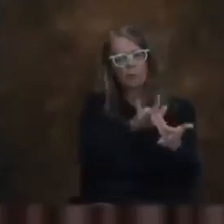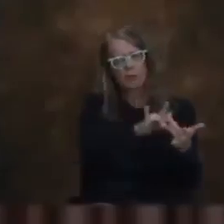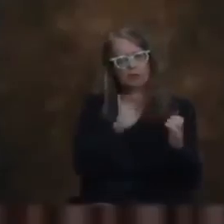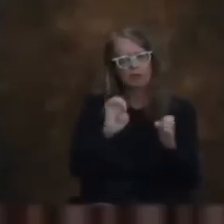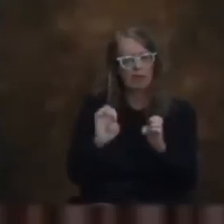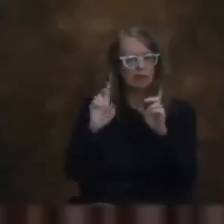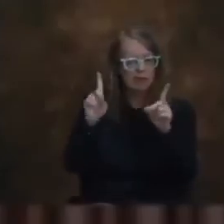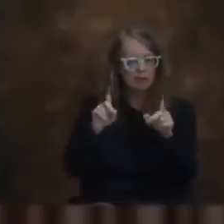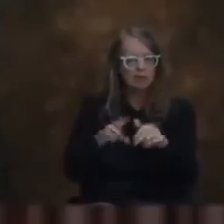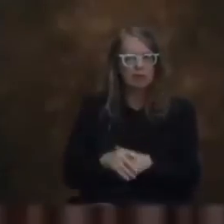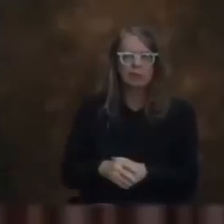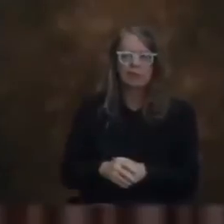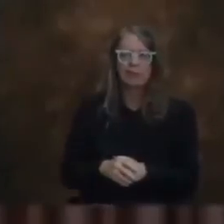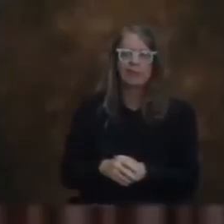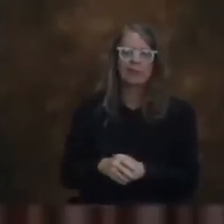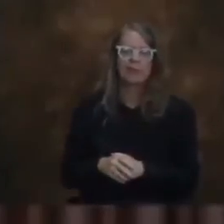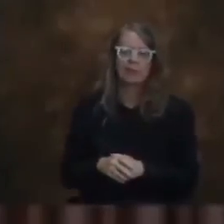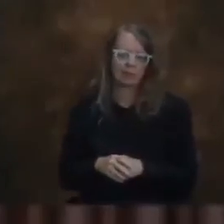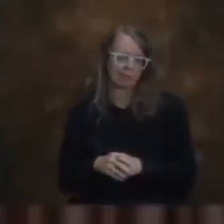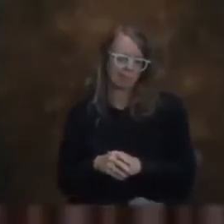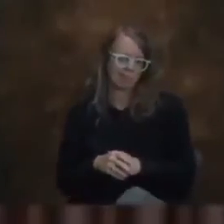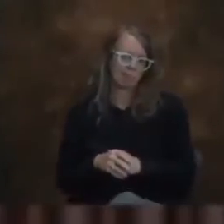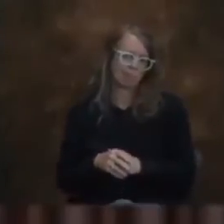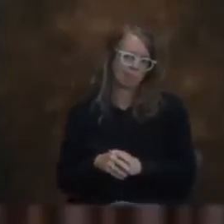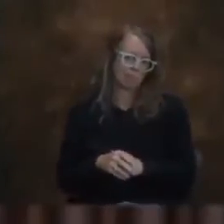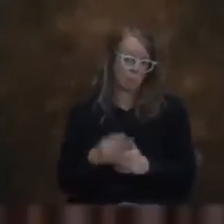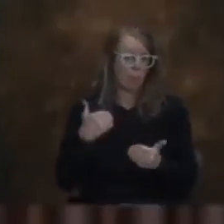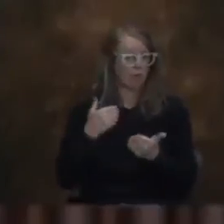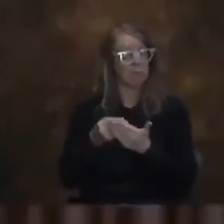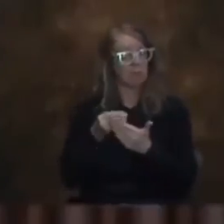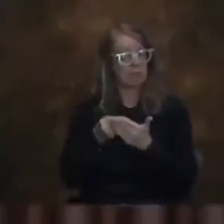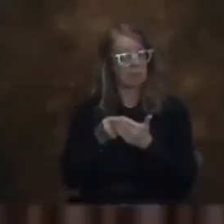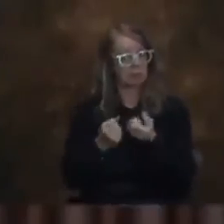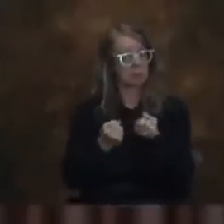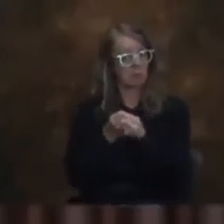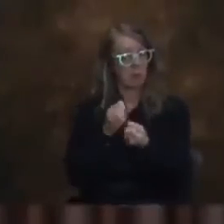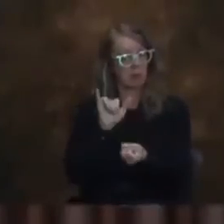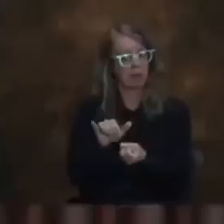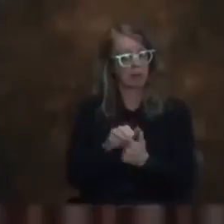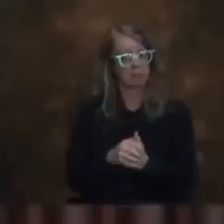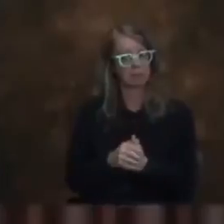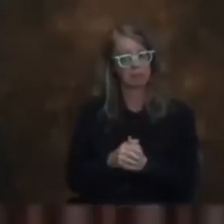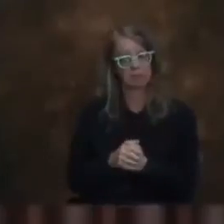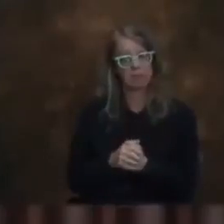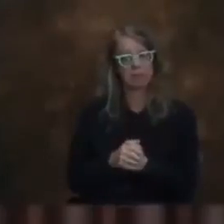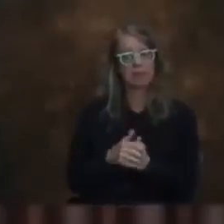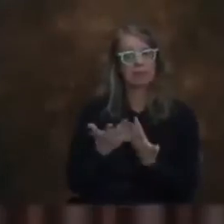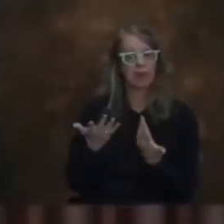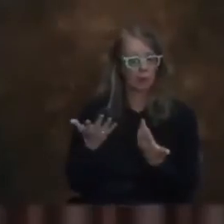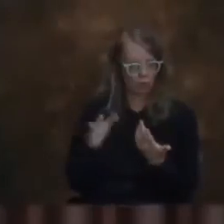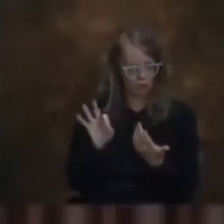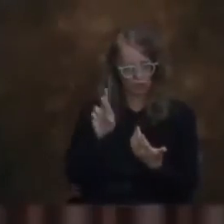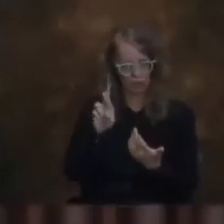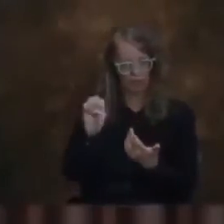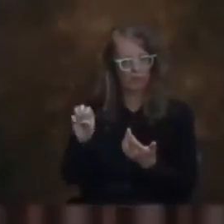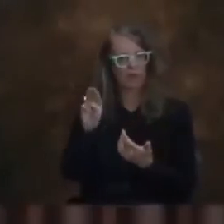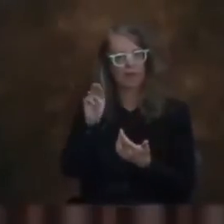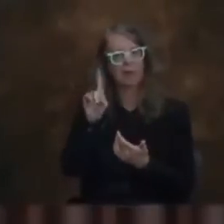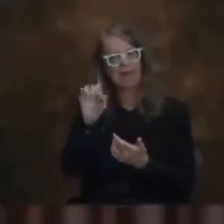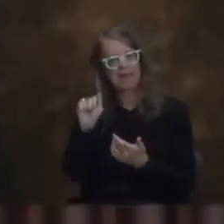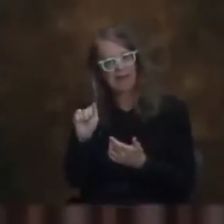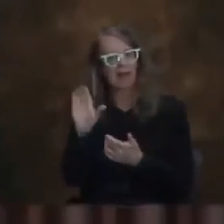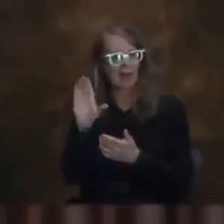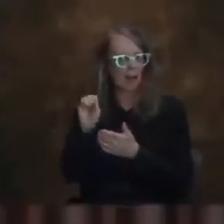sería posible y recibir fondos además de los recursos libre del condado